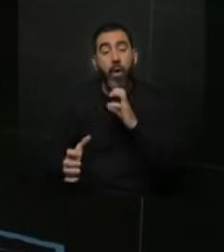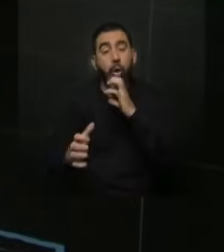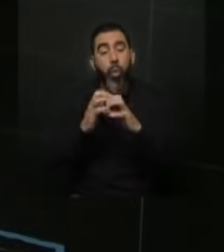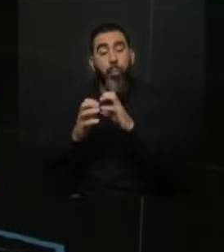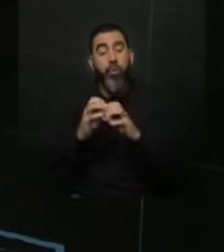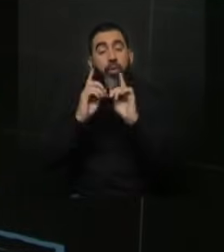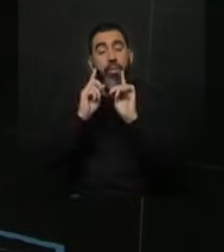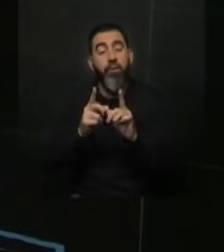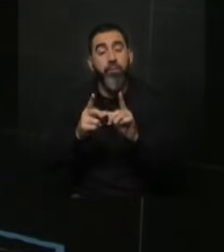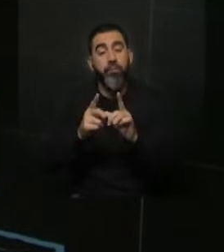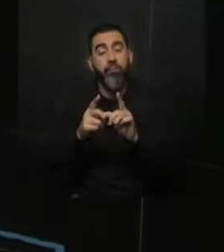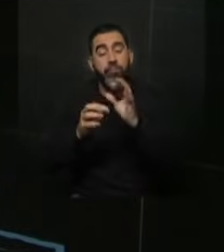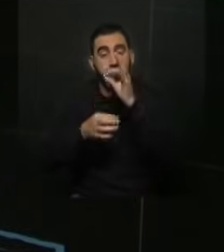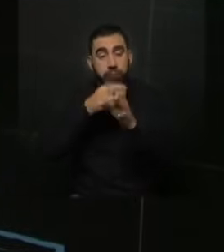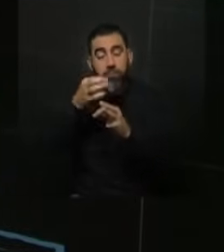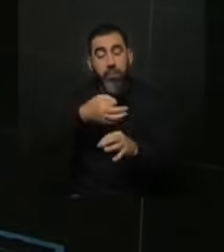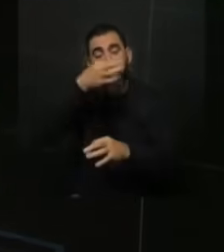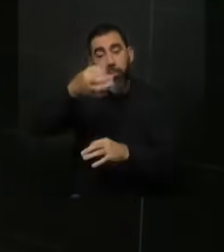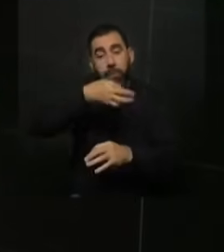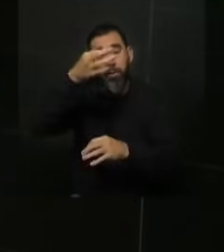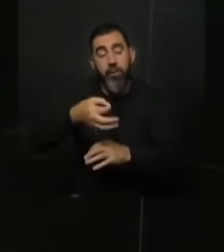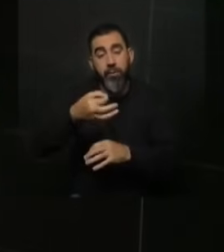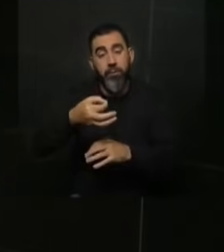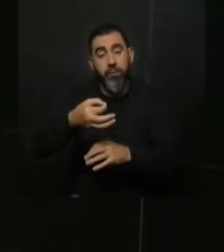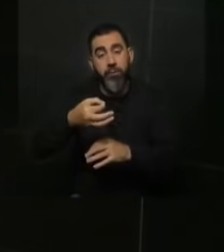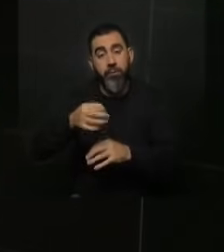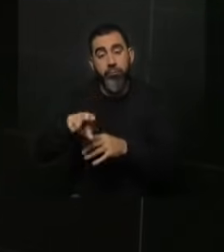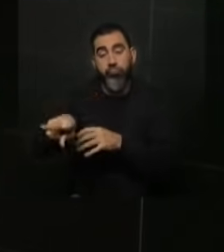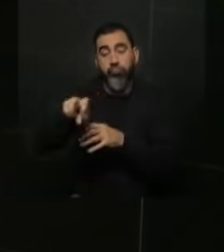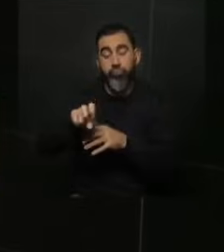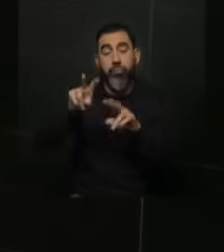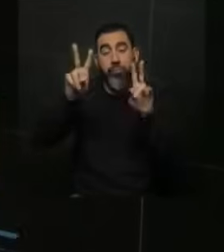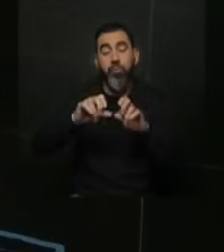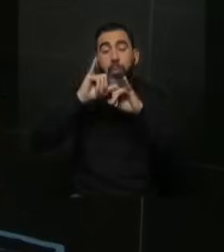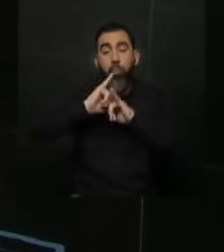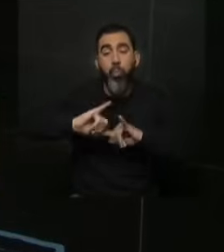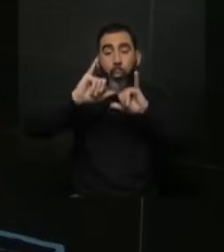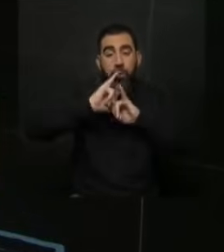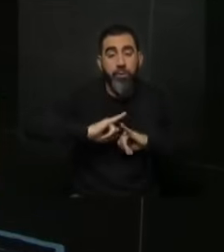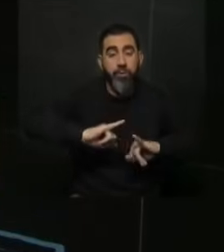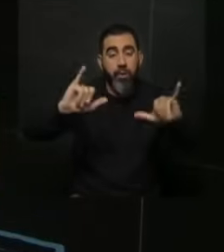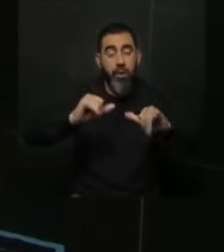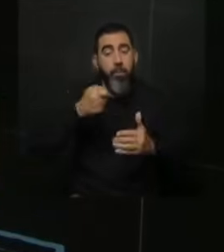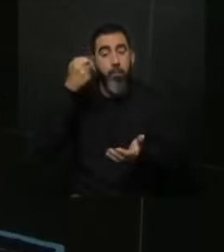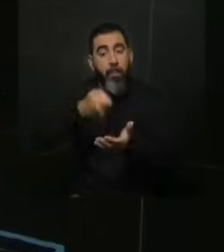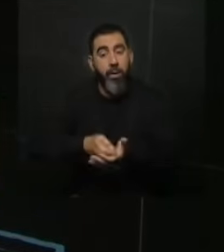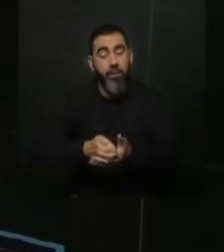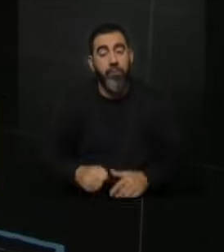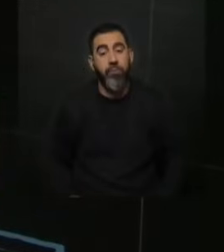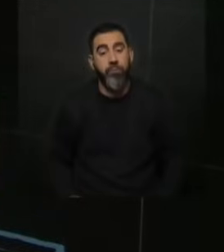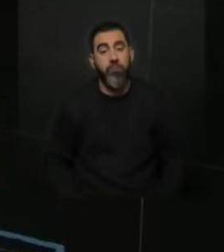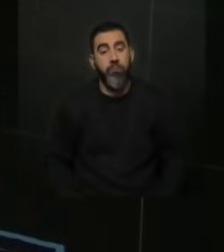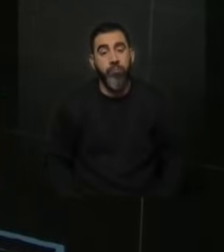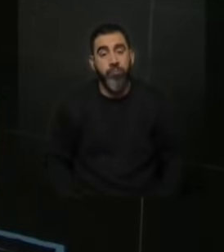manera el rendir bajo declaración jurada sus ingresos por conceptos de de publicidad paga lo lo